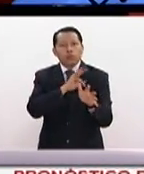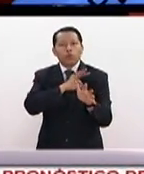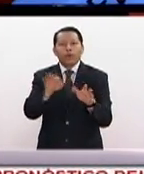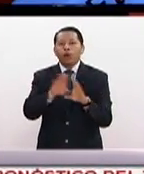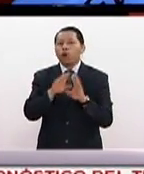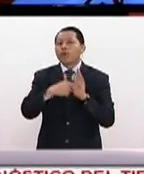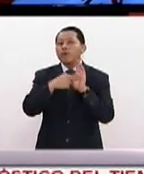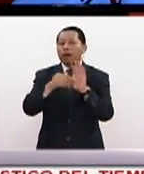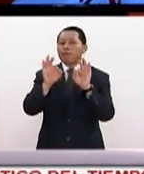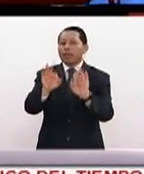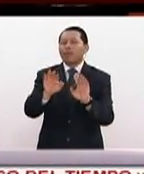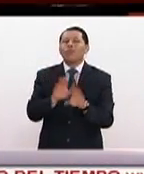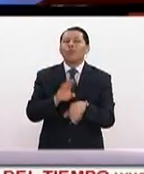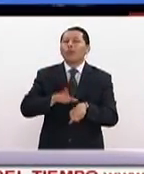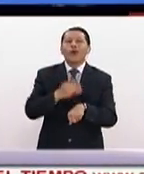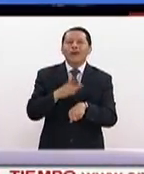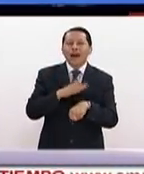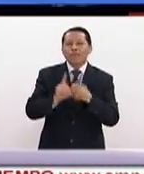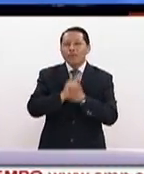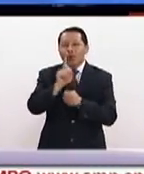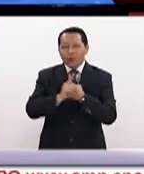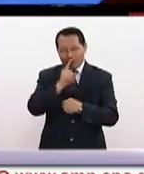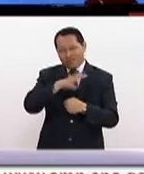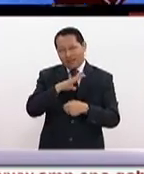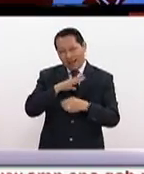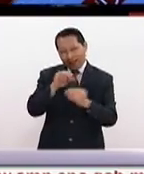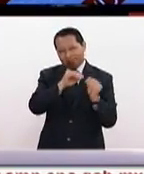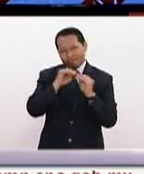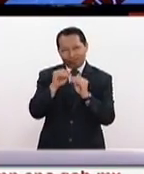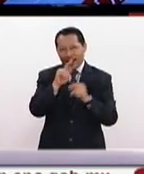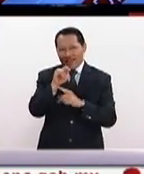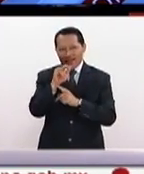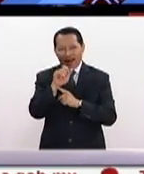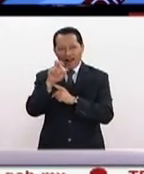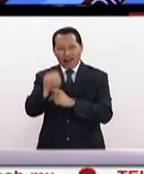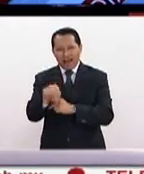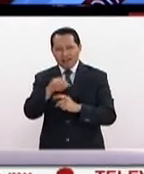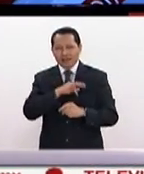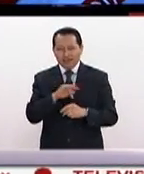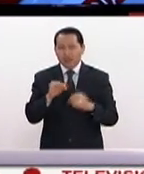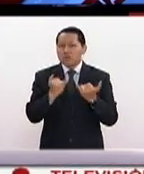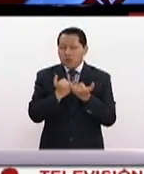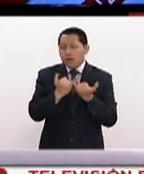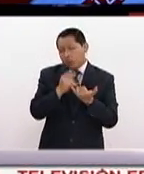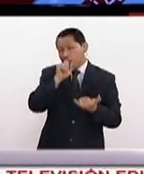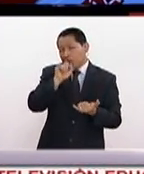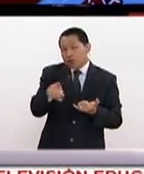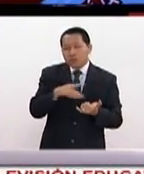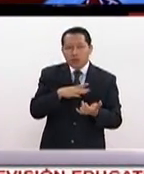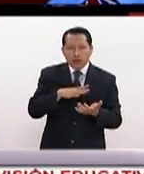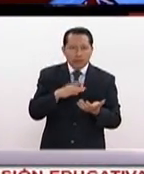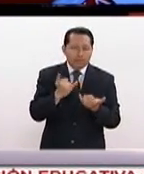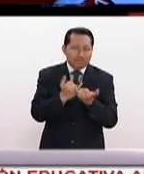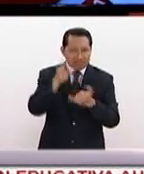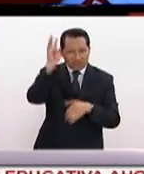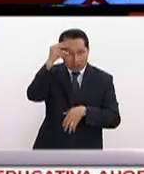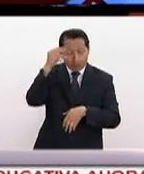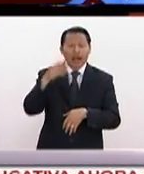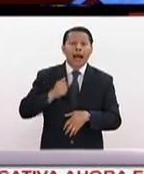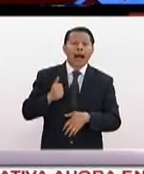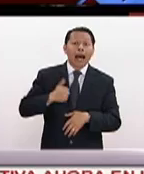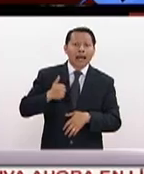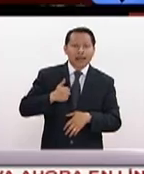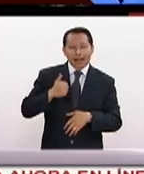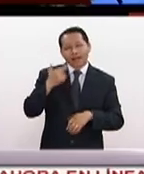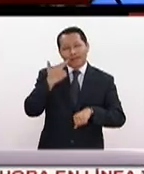ejemplo ante la inestabilidad que está generando por la renegociación del Tratado de Libre Comercio de América del Norte y también, por supuesto, a las amenazas de Trump. Desde Canadá, nuestro